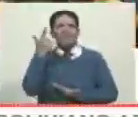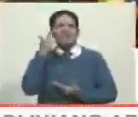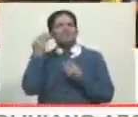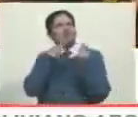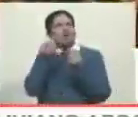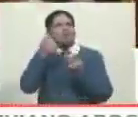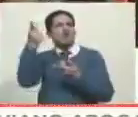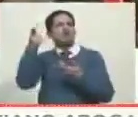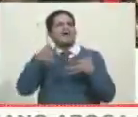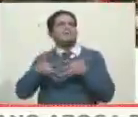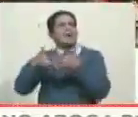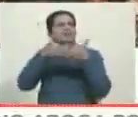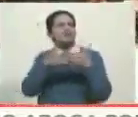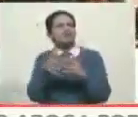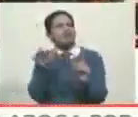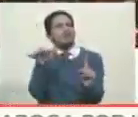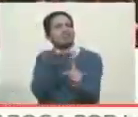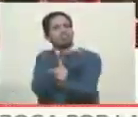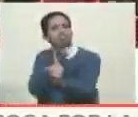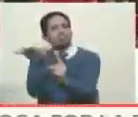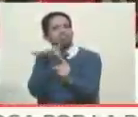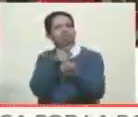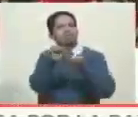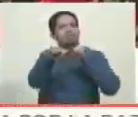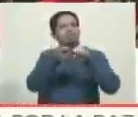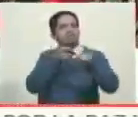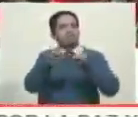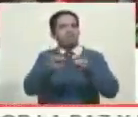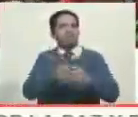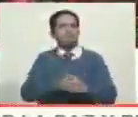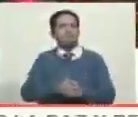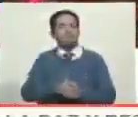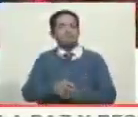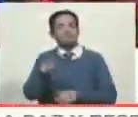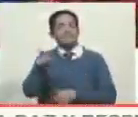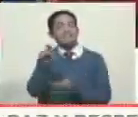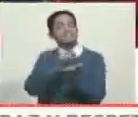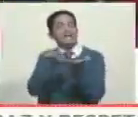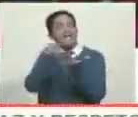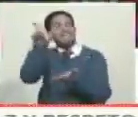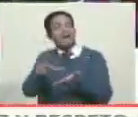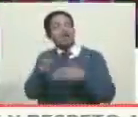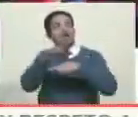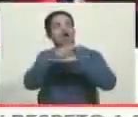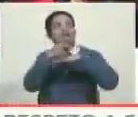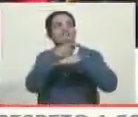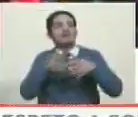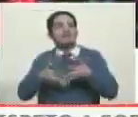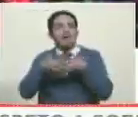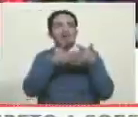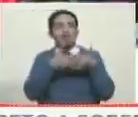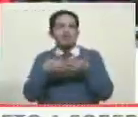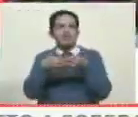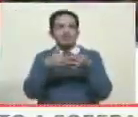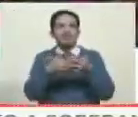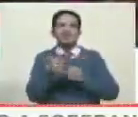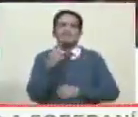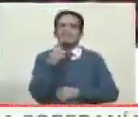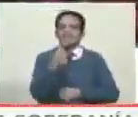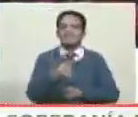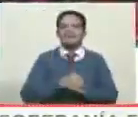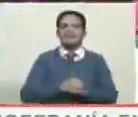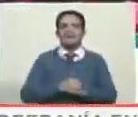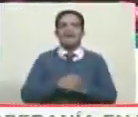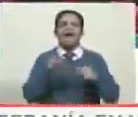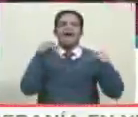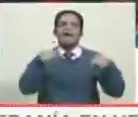mentiras y sus manipulaciones el señor mai pompeo decía o dice que